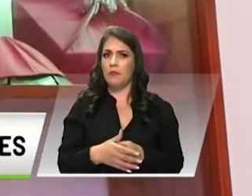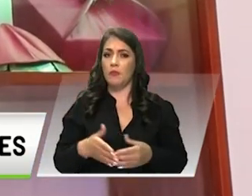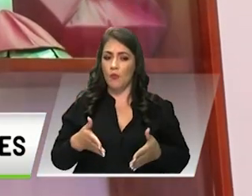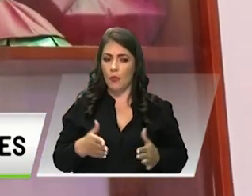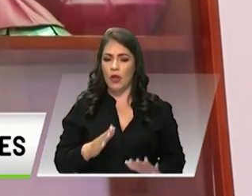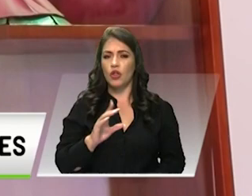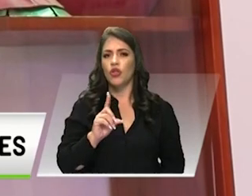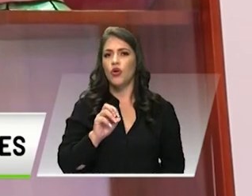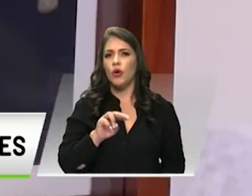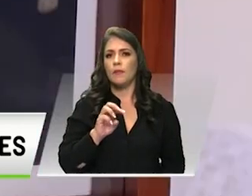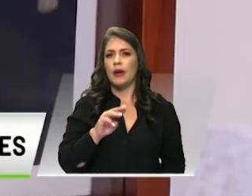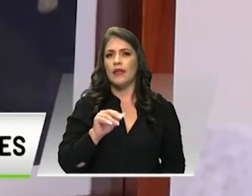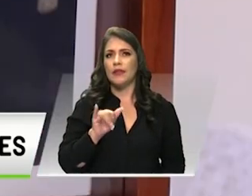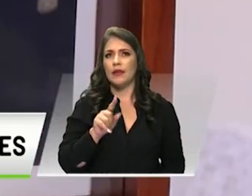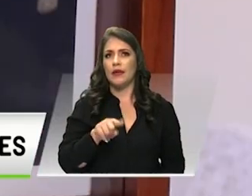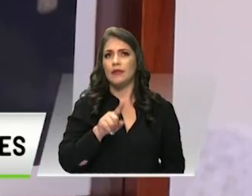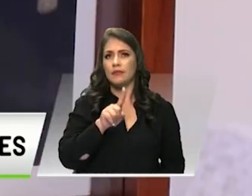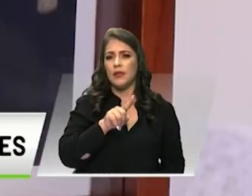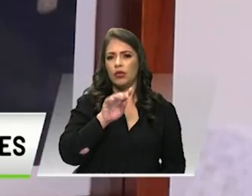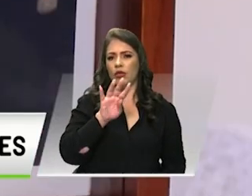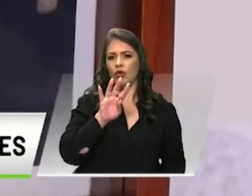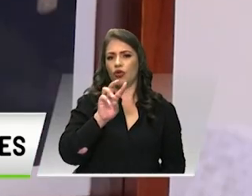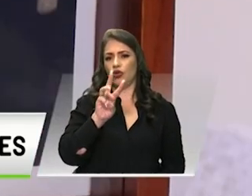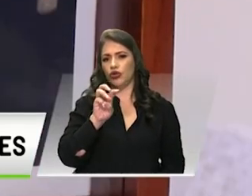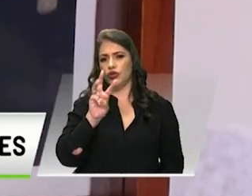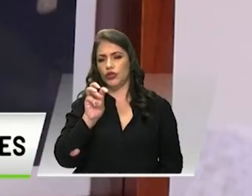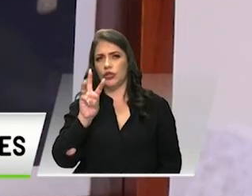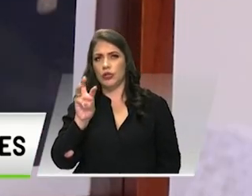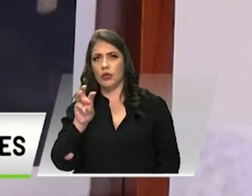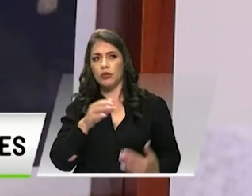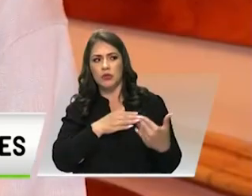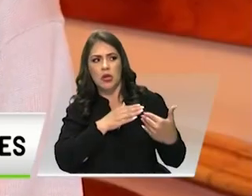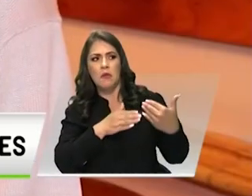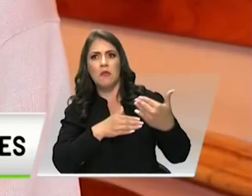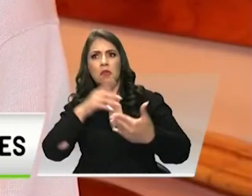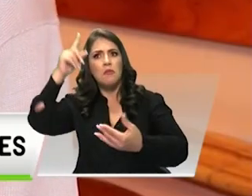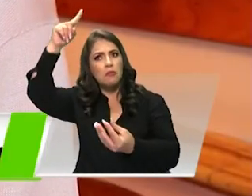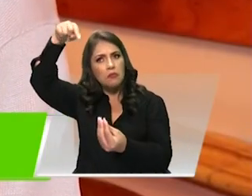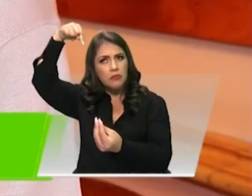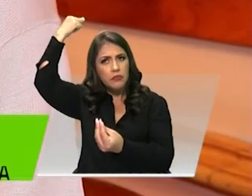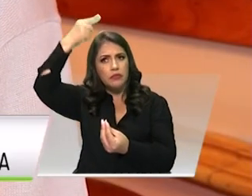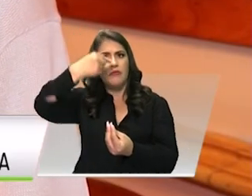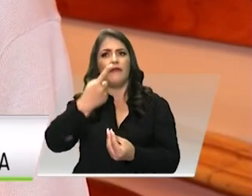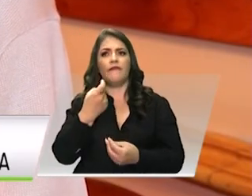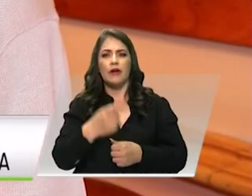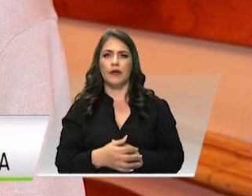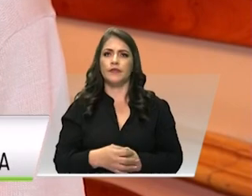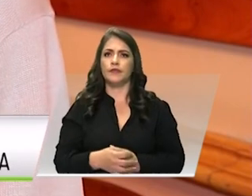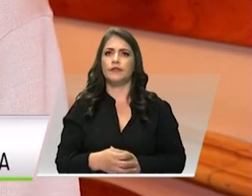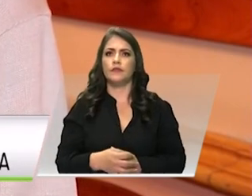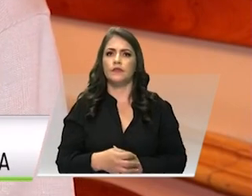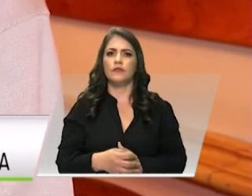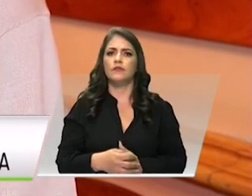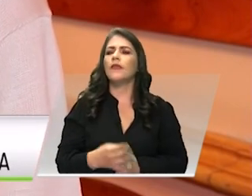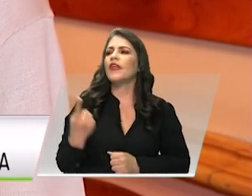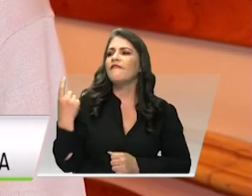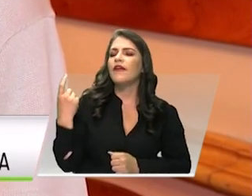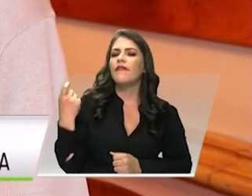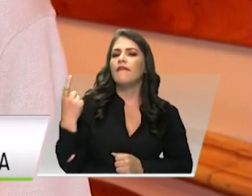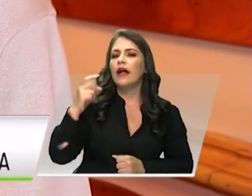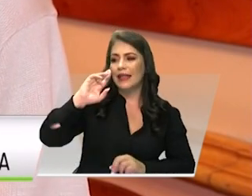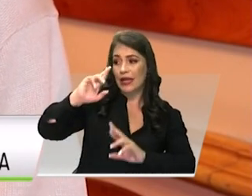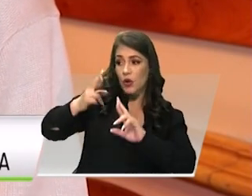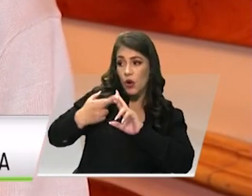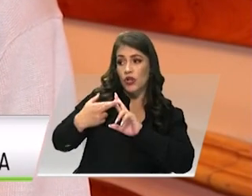en 1888, un primer paso hacia la santidad. Nos faltaría que se